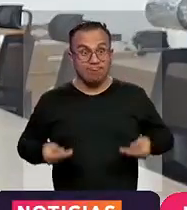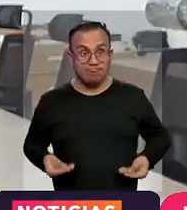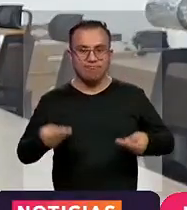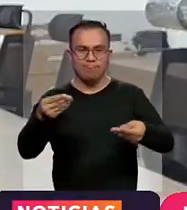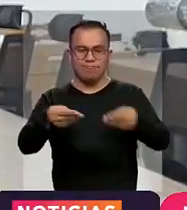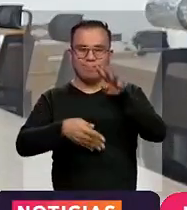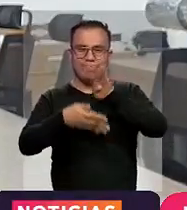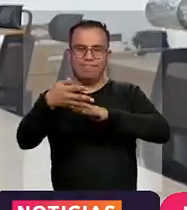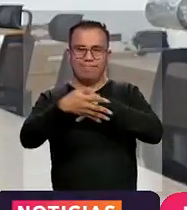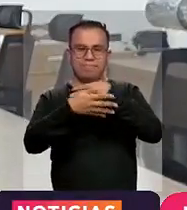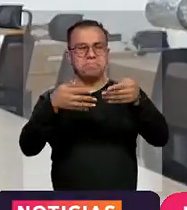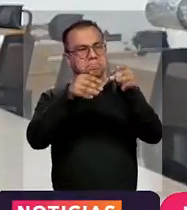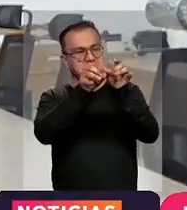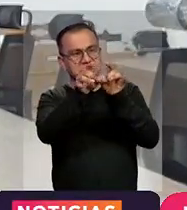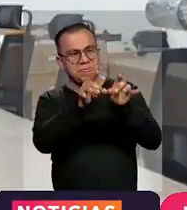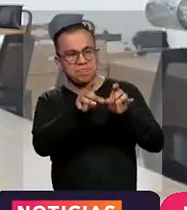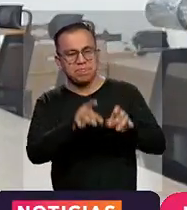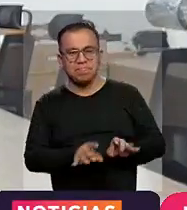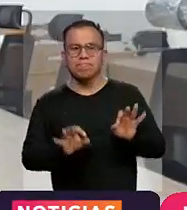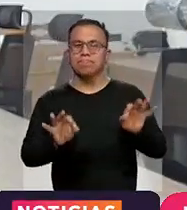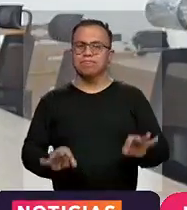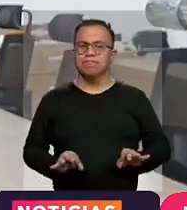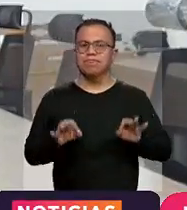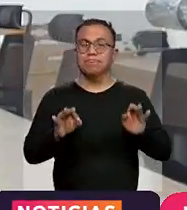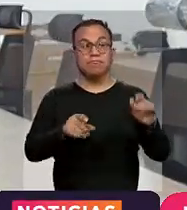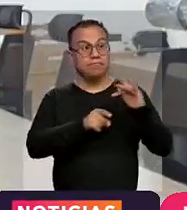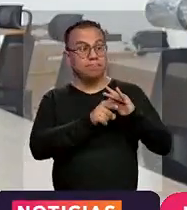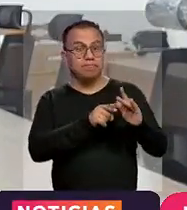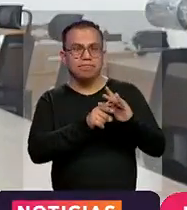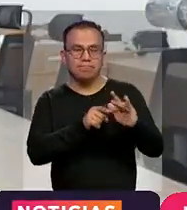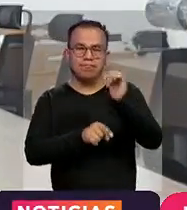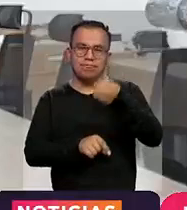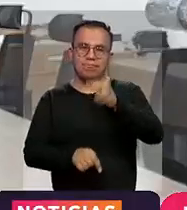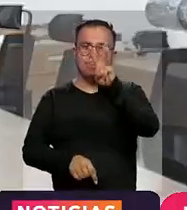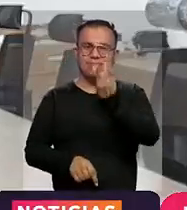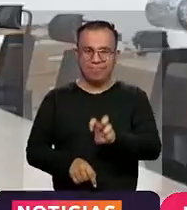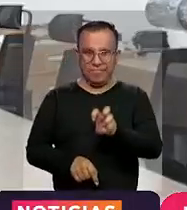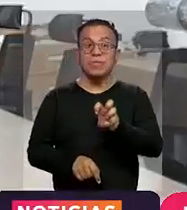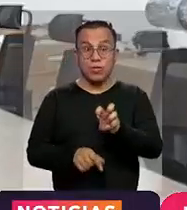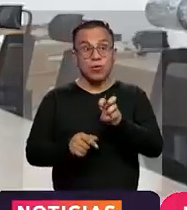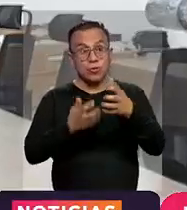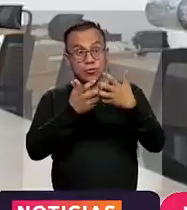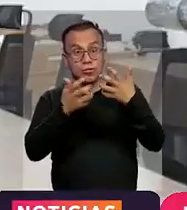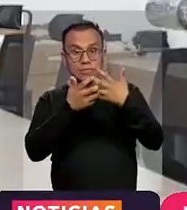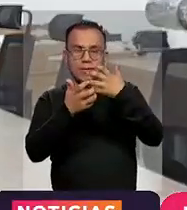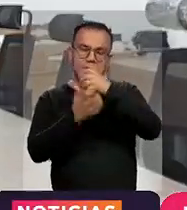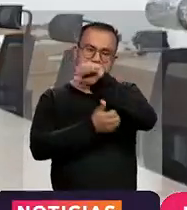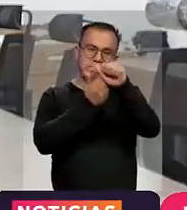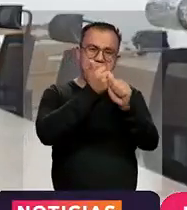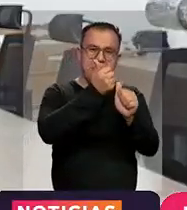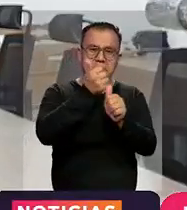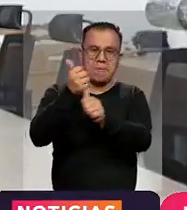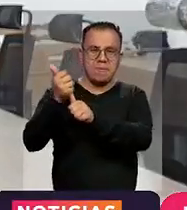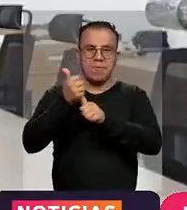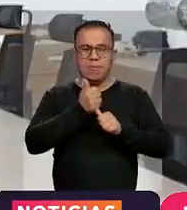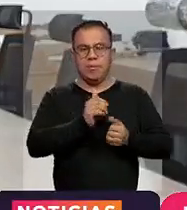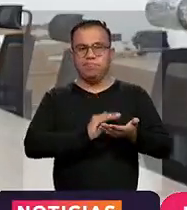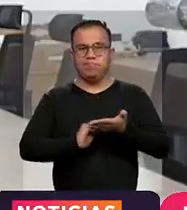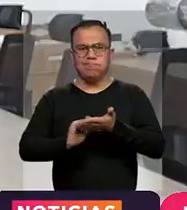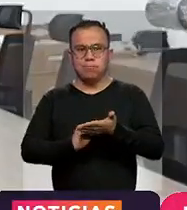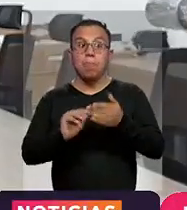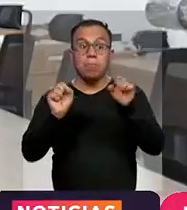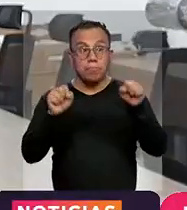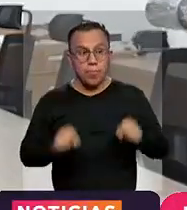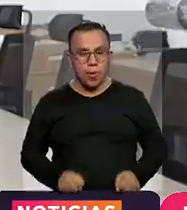y esto requiere la implementación de 18 subsistemas que componen todo el esquema la solución que van a